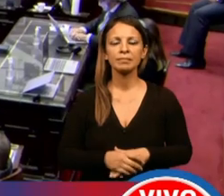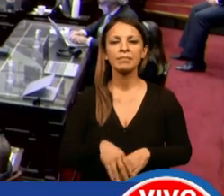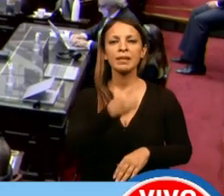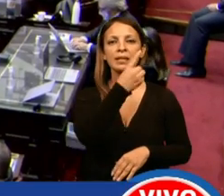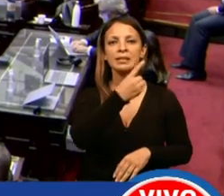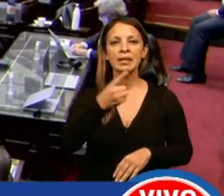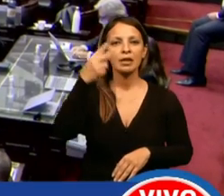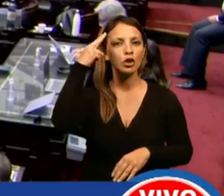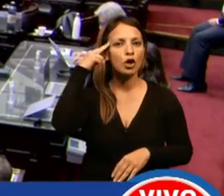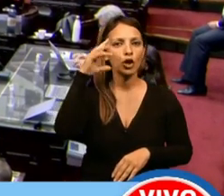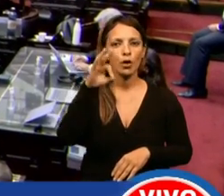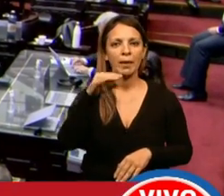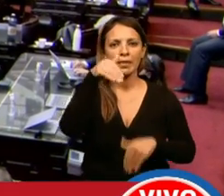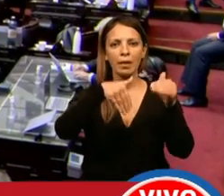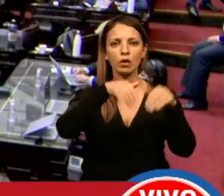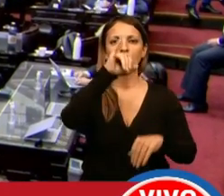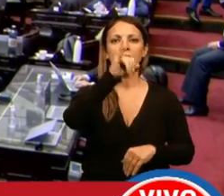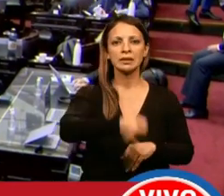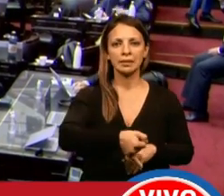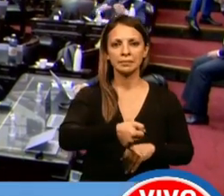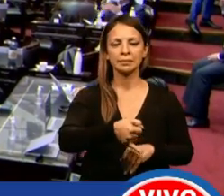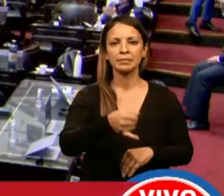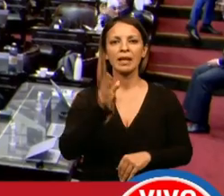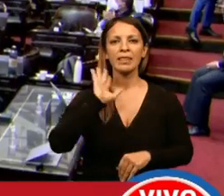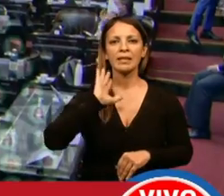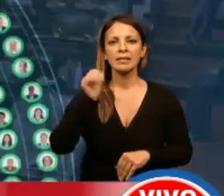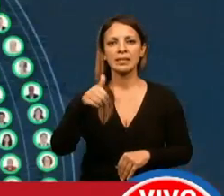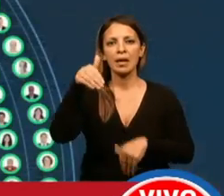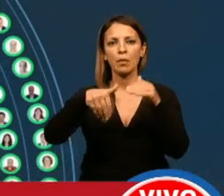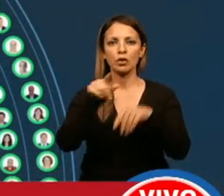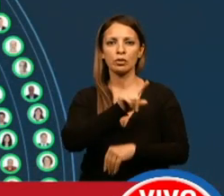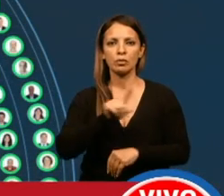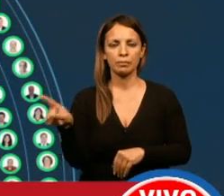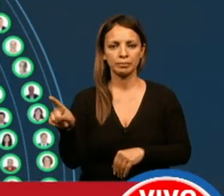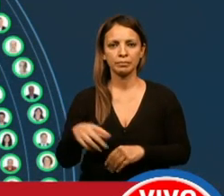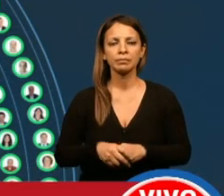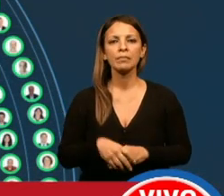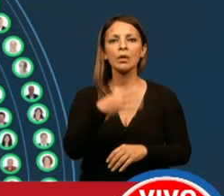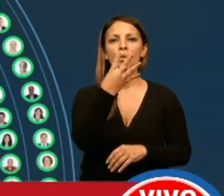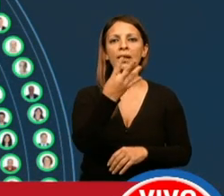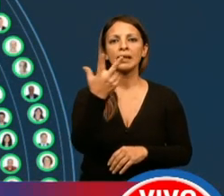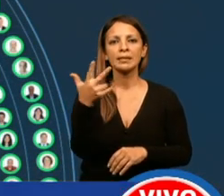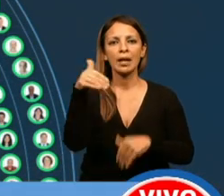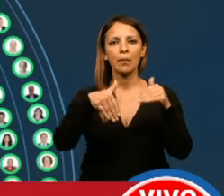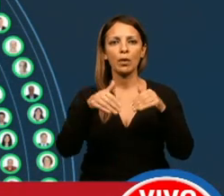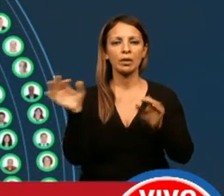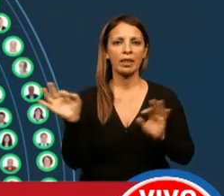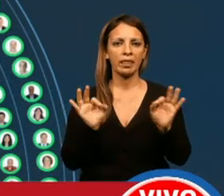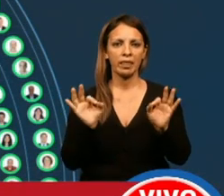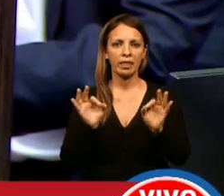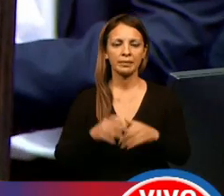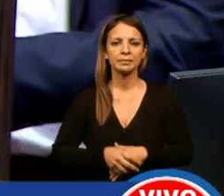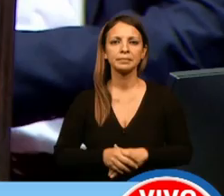190 afirmativos 16 negativos 43 abstenciones